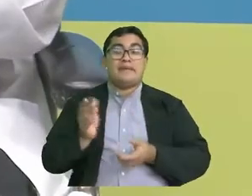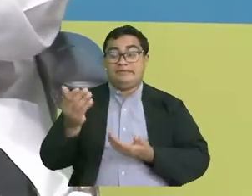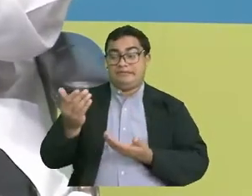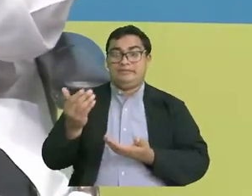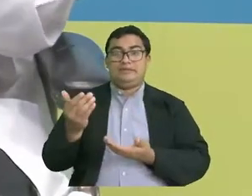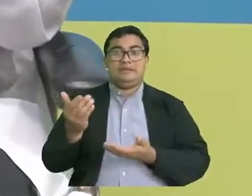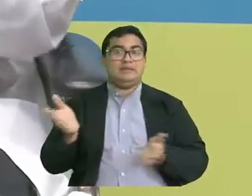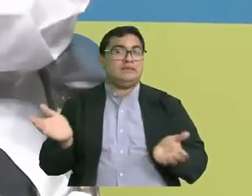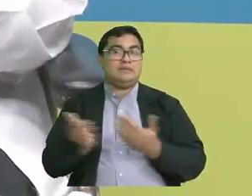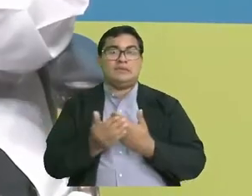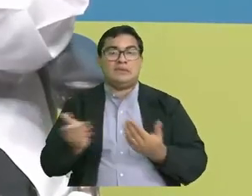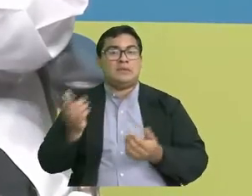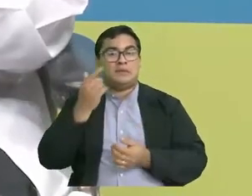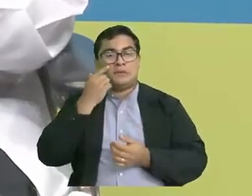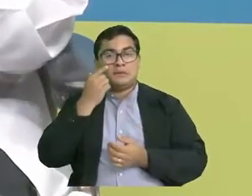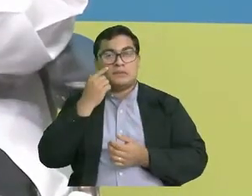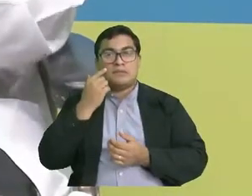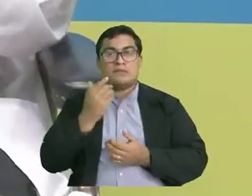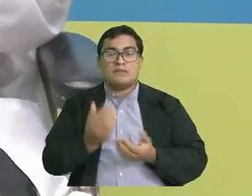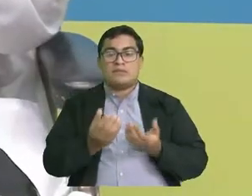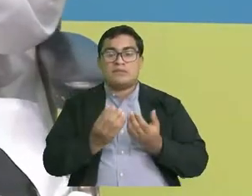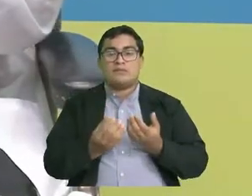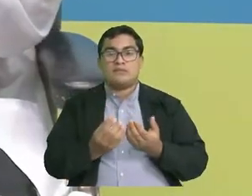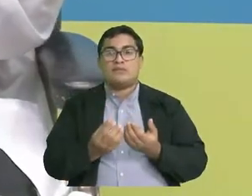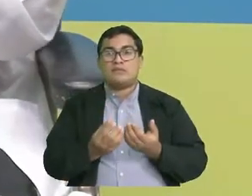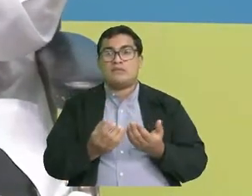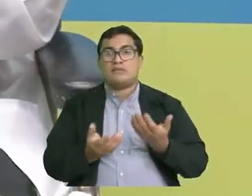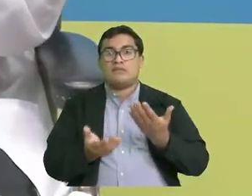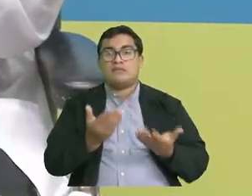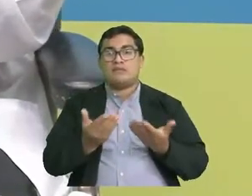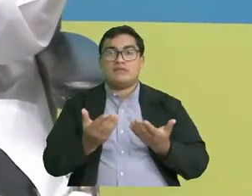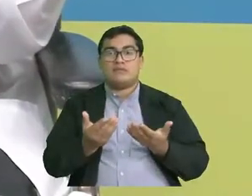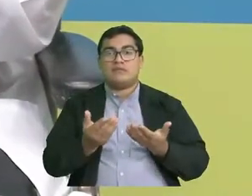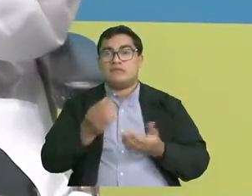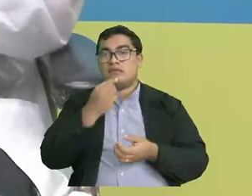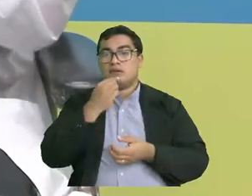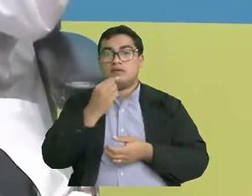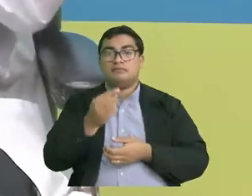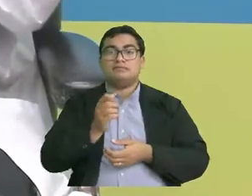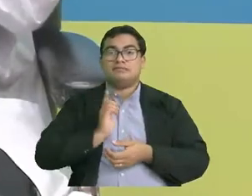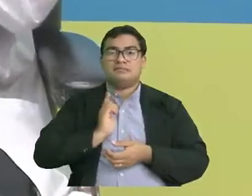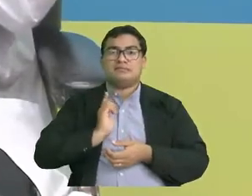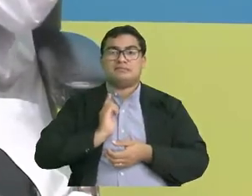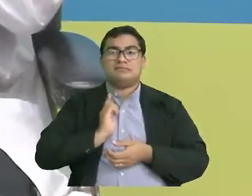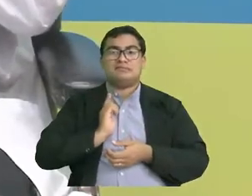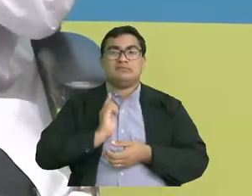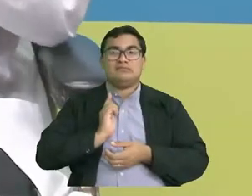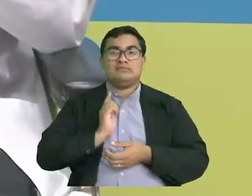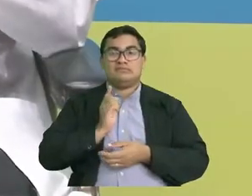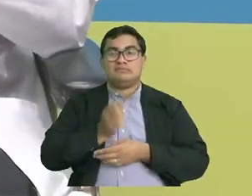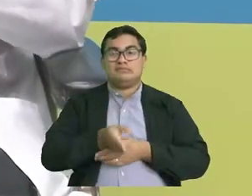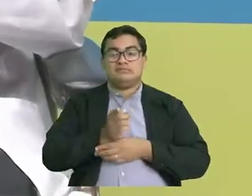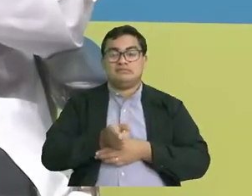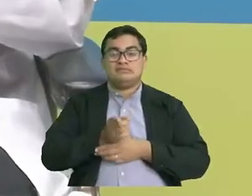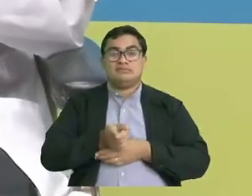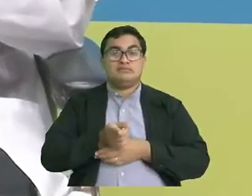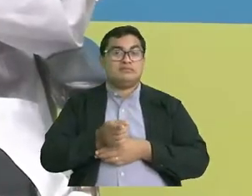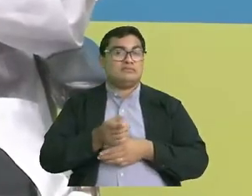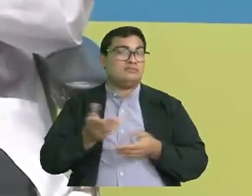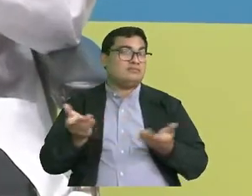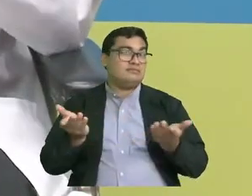no vemos testículos en la bolsa y que por esa razón tienen como una especie de